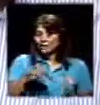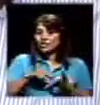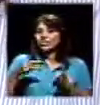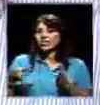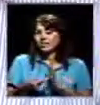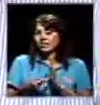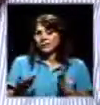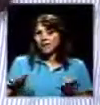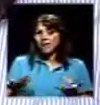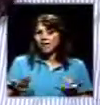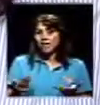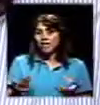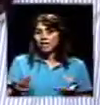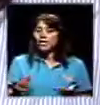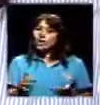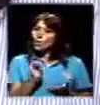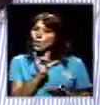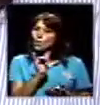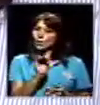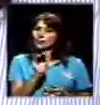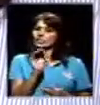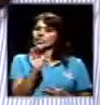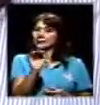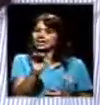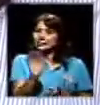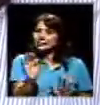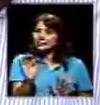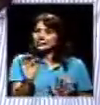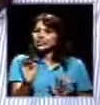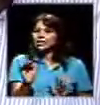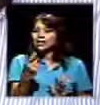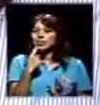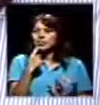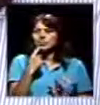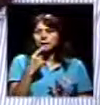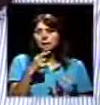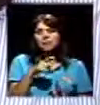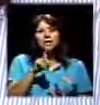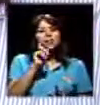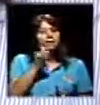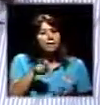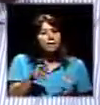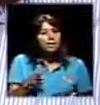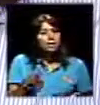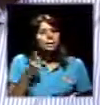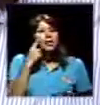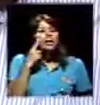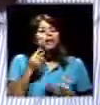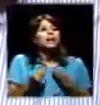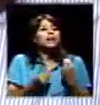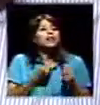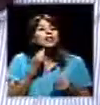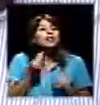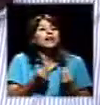roja que se enciende y dice, hay que ir a ver ¿qué es lo que hacen